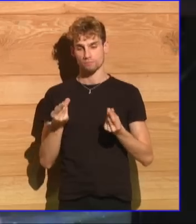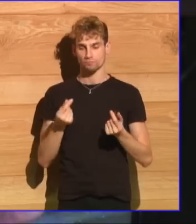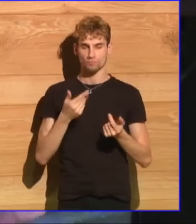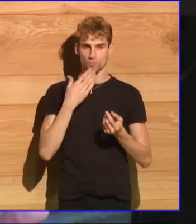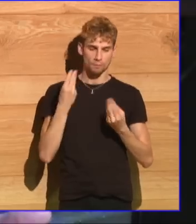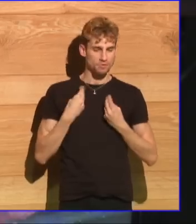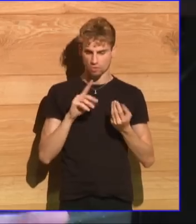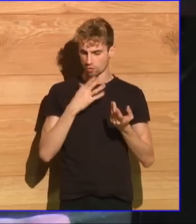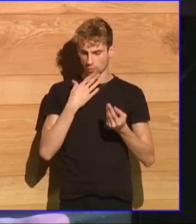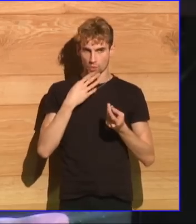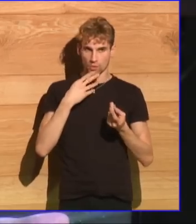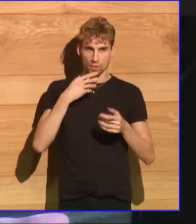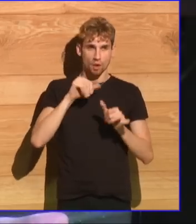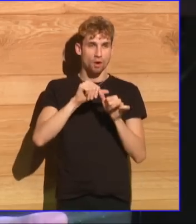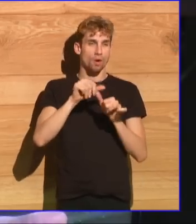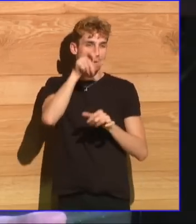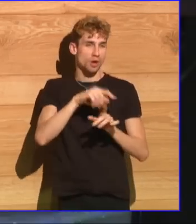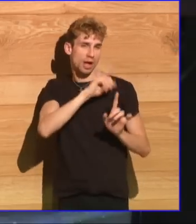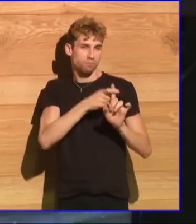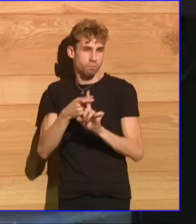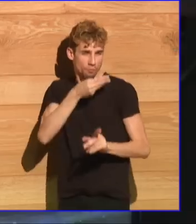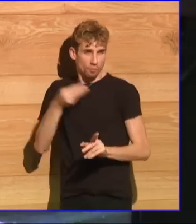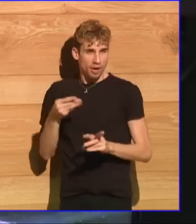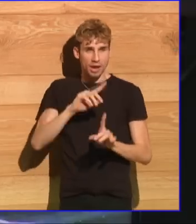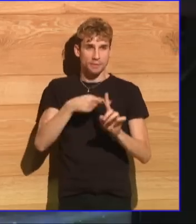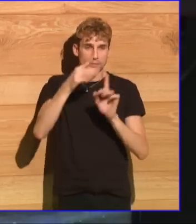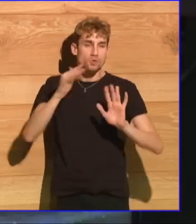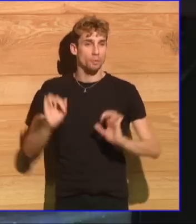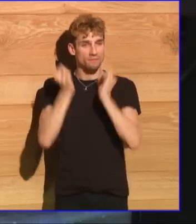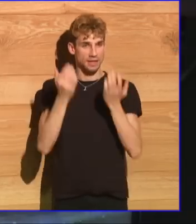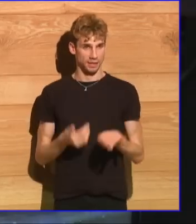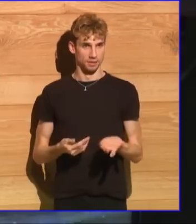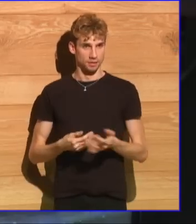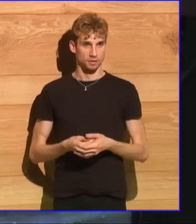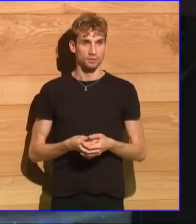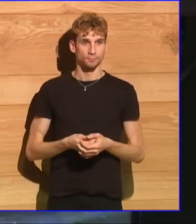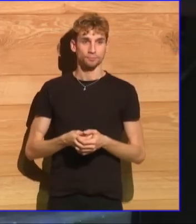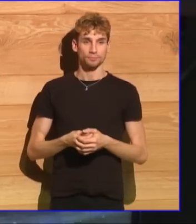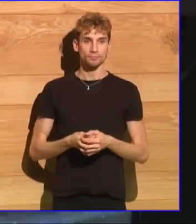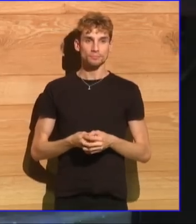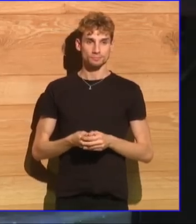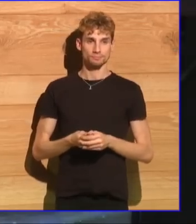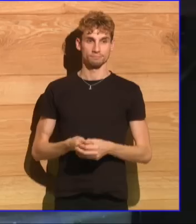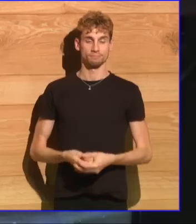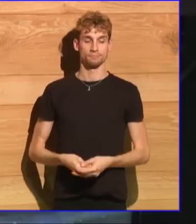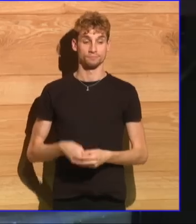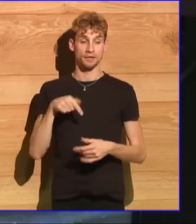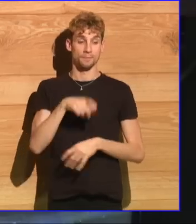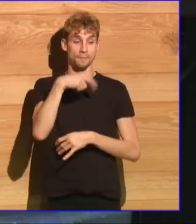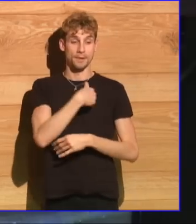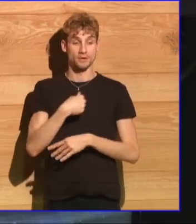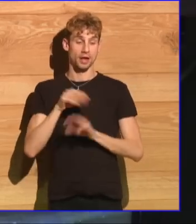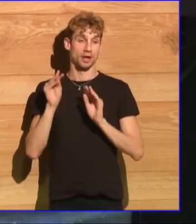vividor, un resolvedor y un sobreviviente, que es lo que quería decir, un superviviente. Pues ese es el